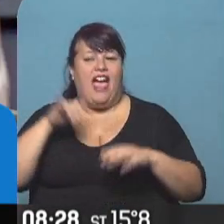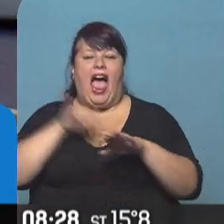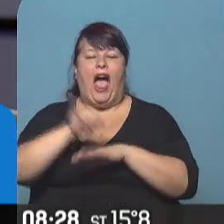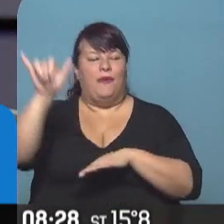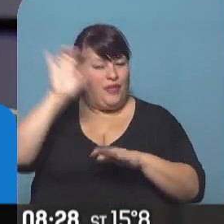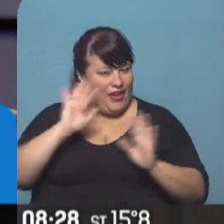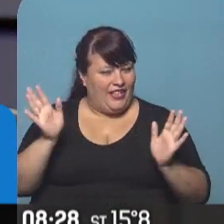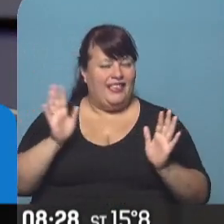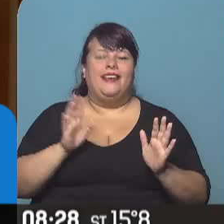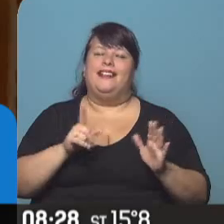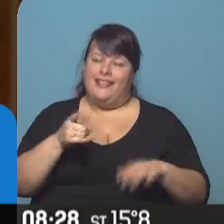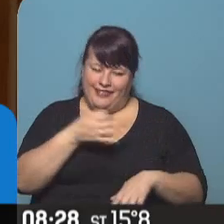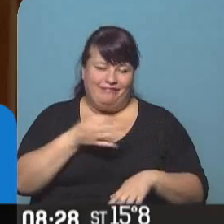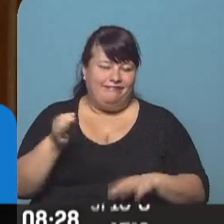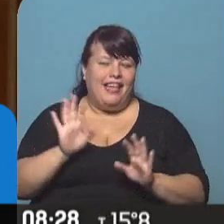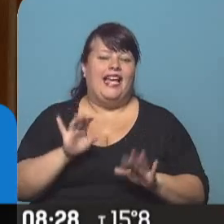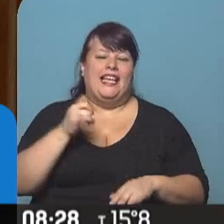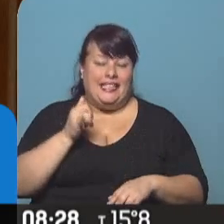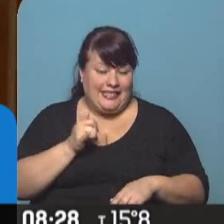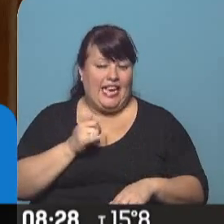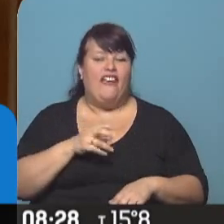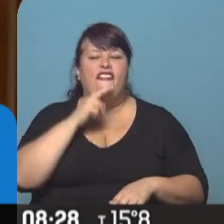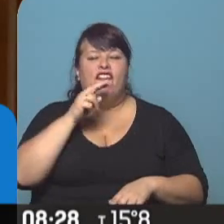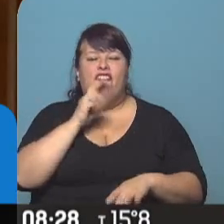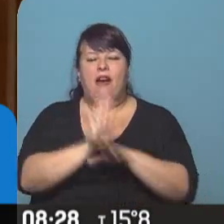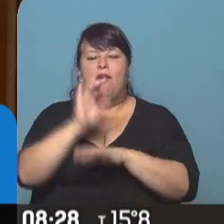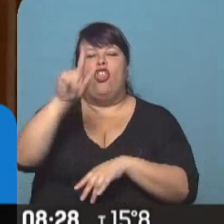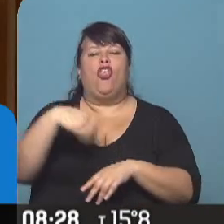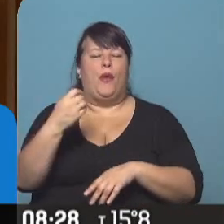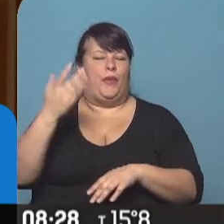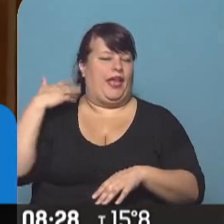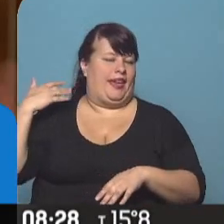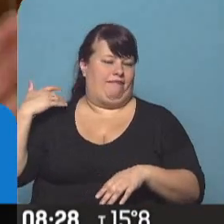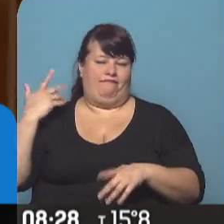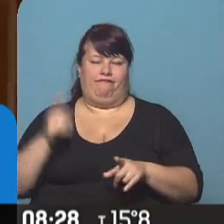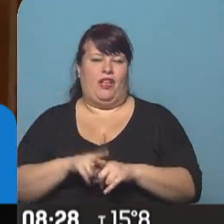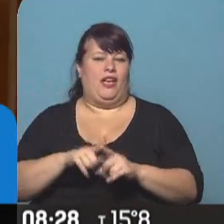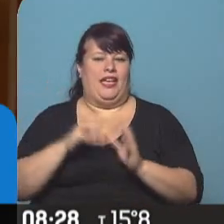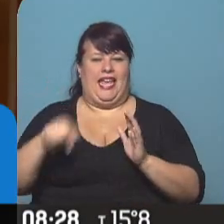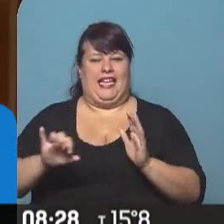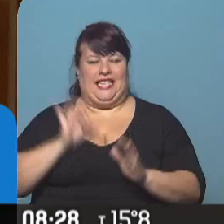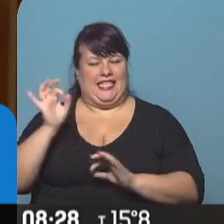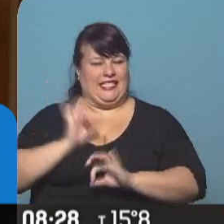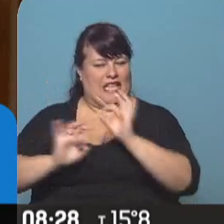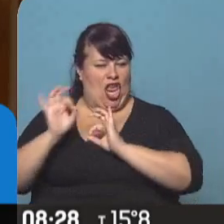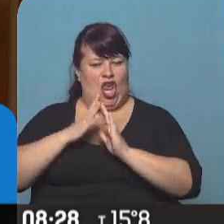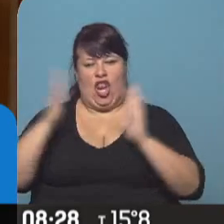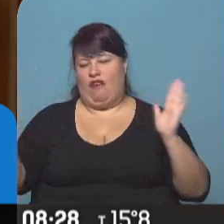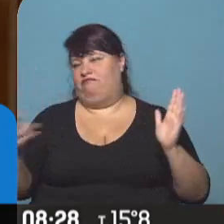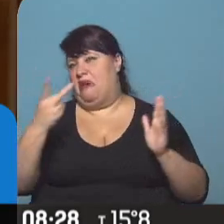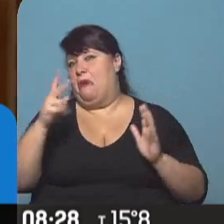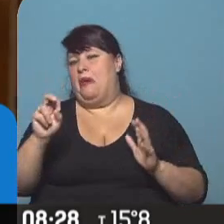gente totalmente si él el verde creo que tiene de los de este siglo digamos de los últimos